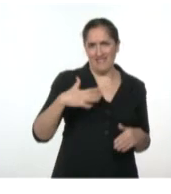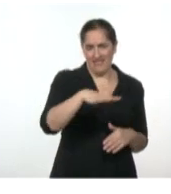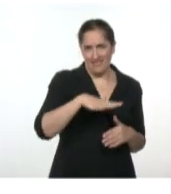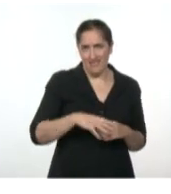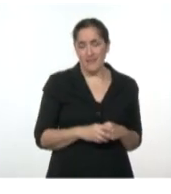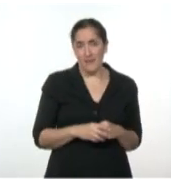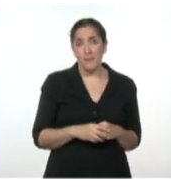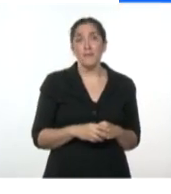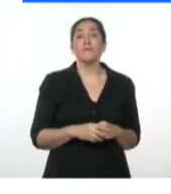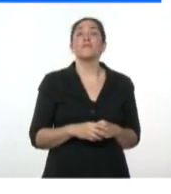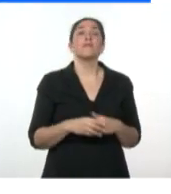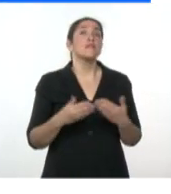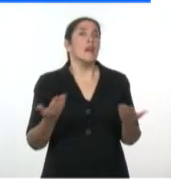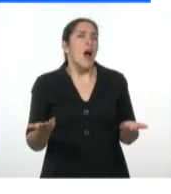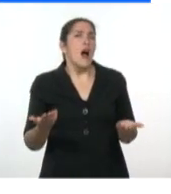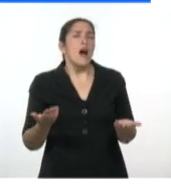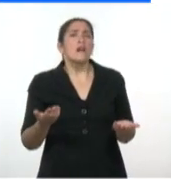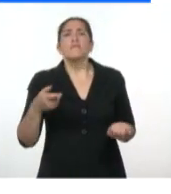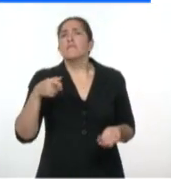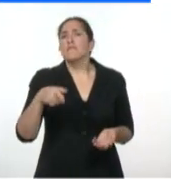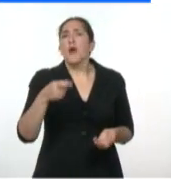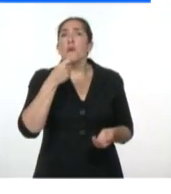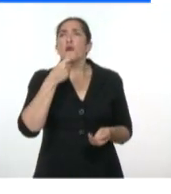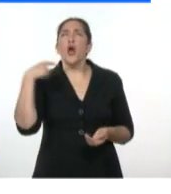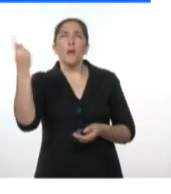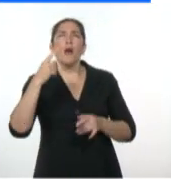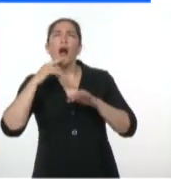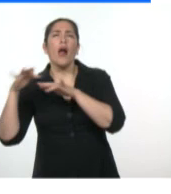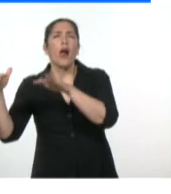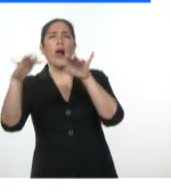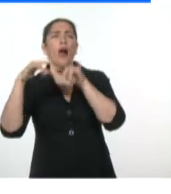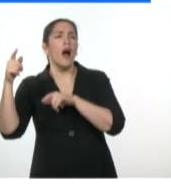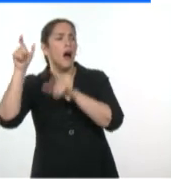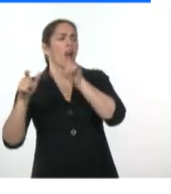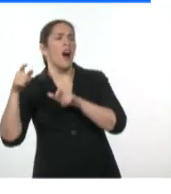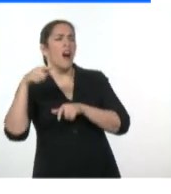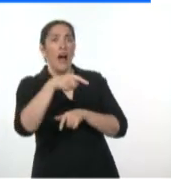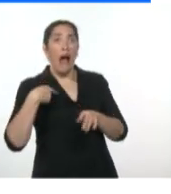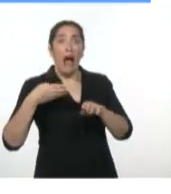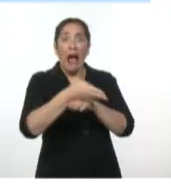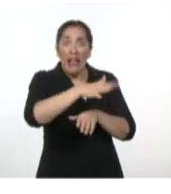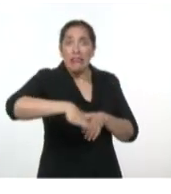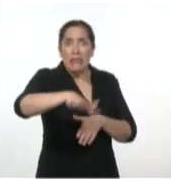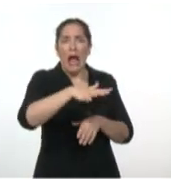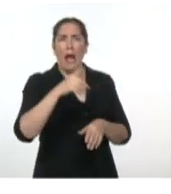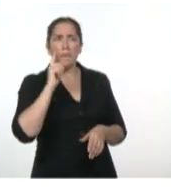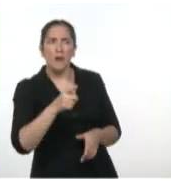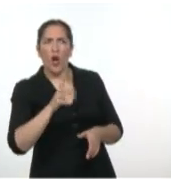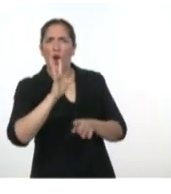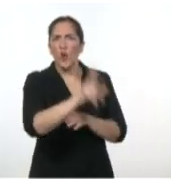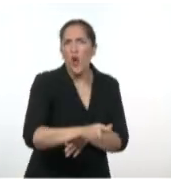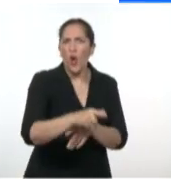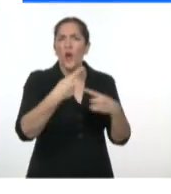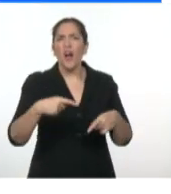Con todo esto de que si entras acá te roban, ¿no? Eso, como que tienen un concepto muy,